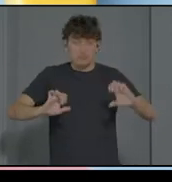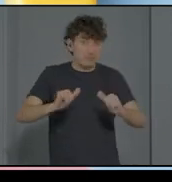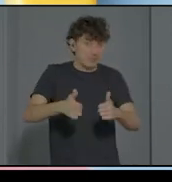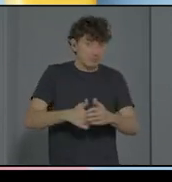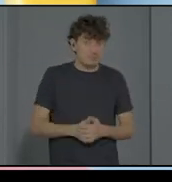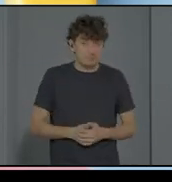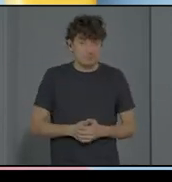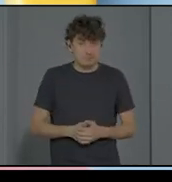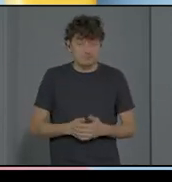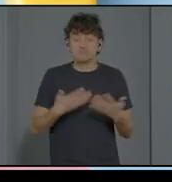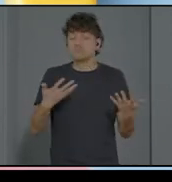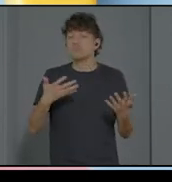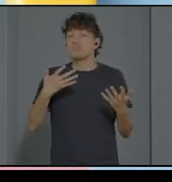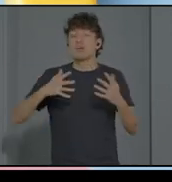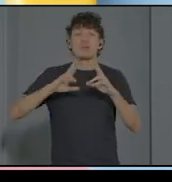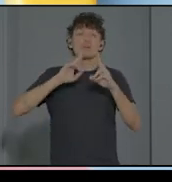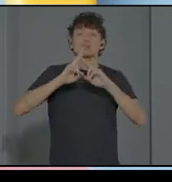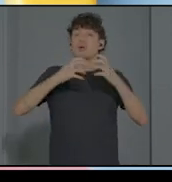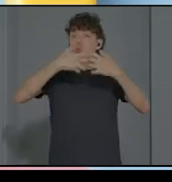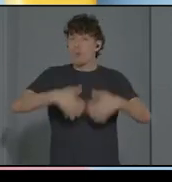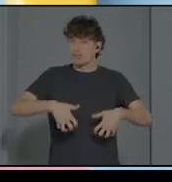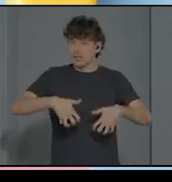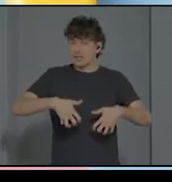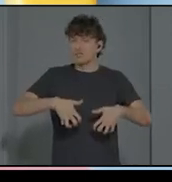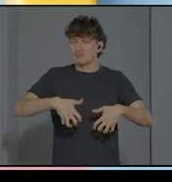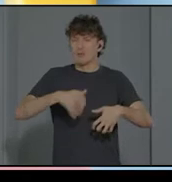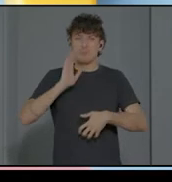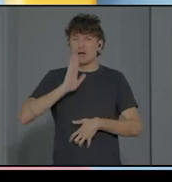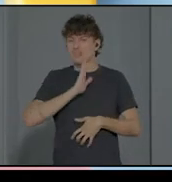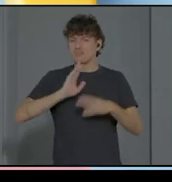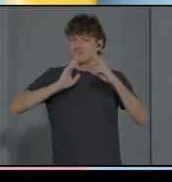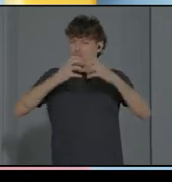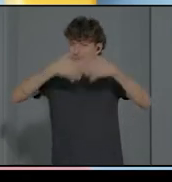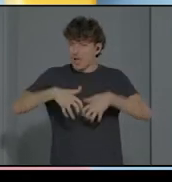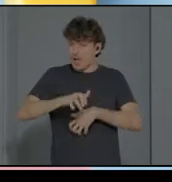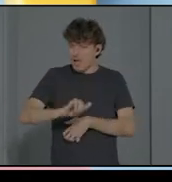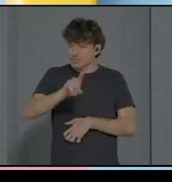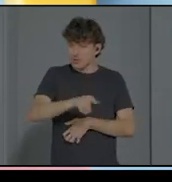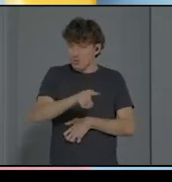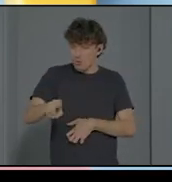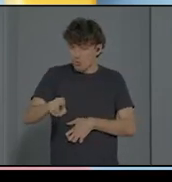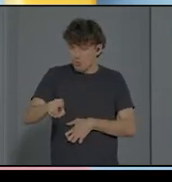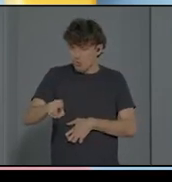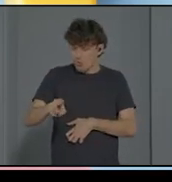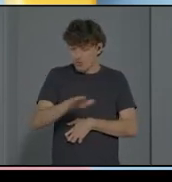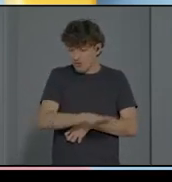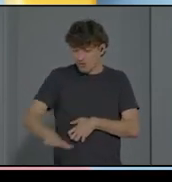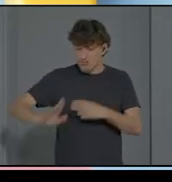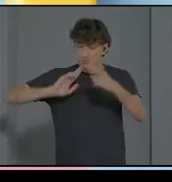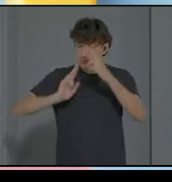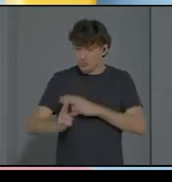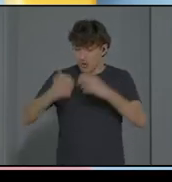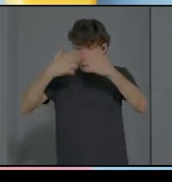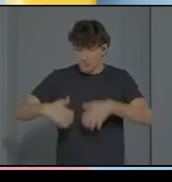automática de la madre hacia el niño? Todos pensamos que la madre tiene